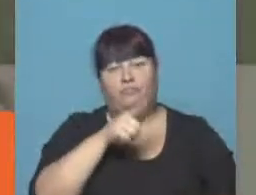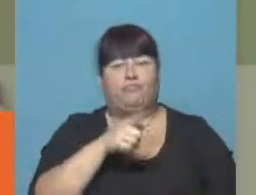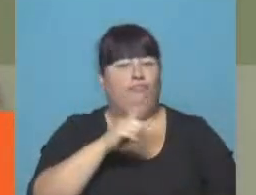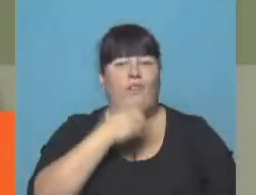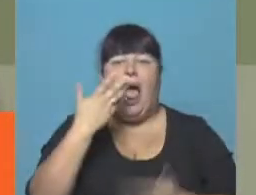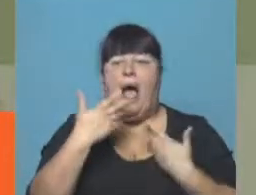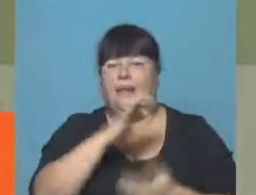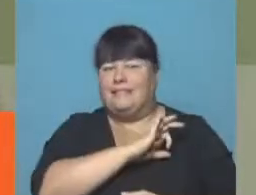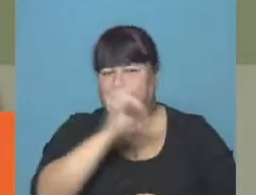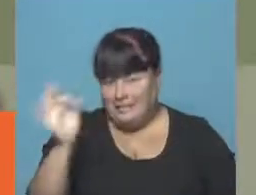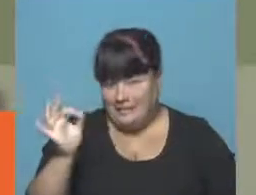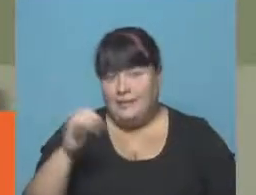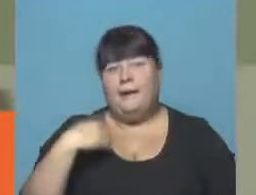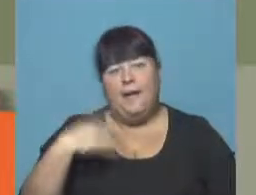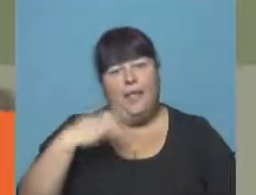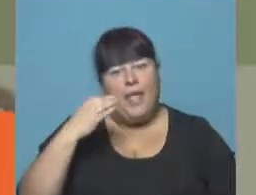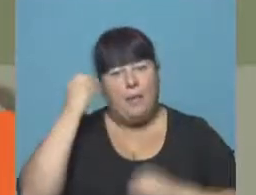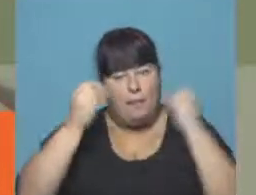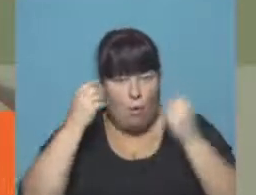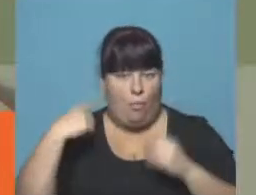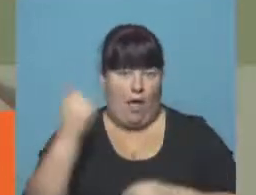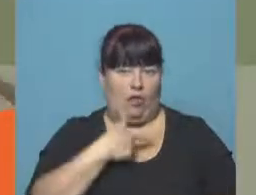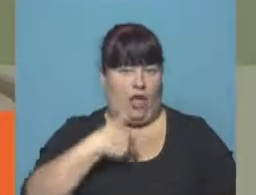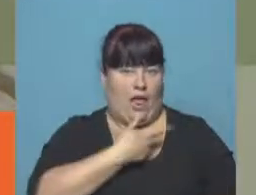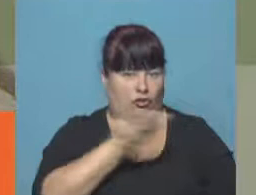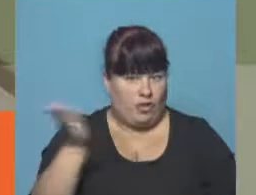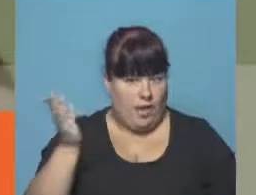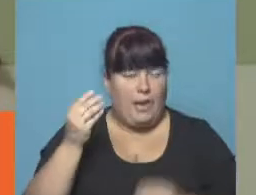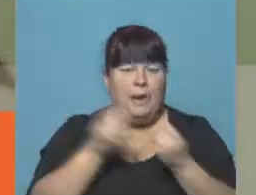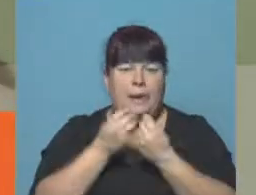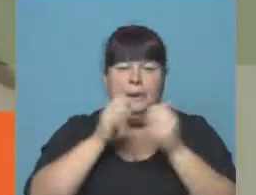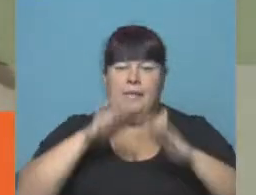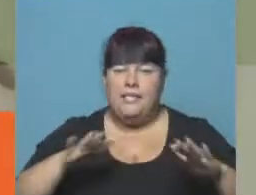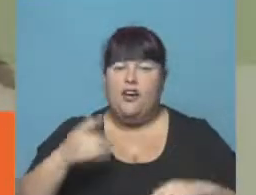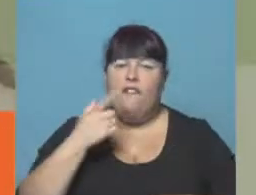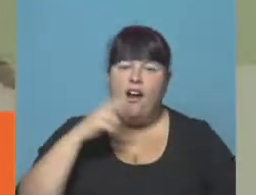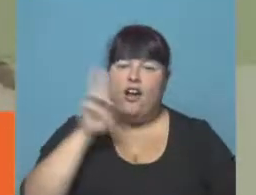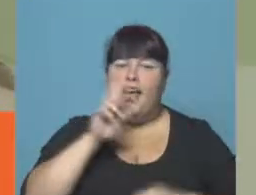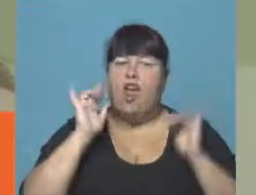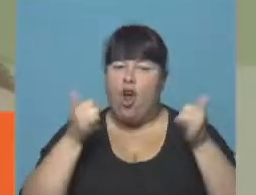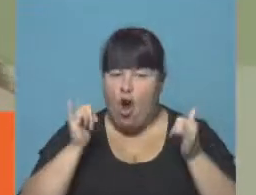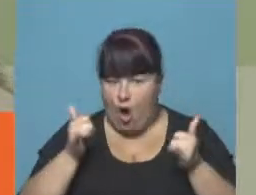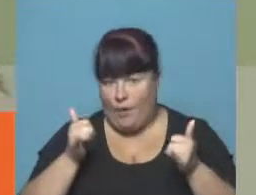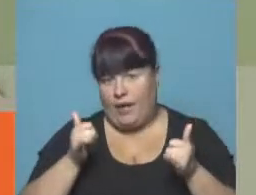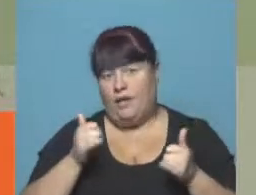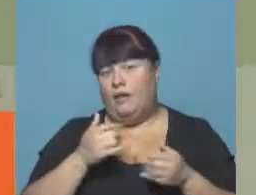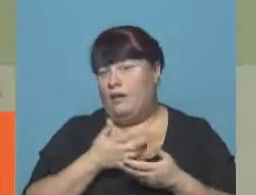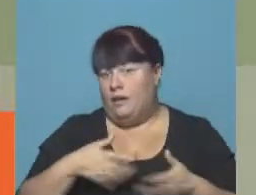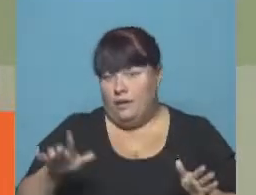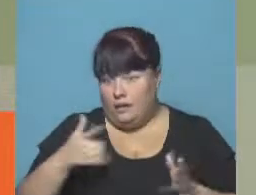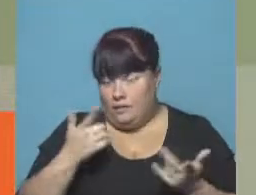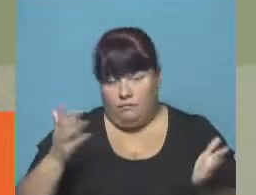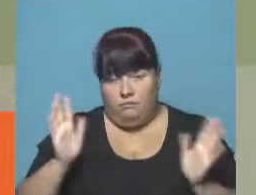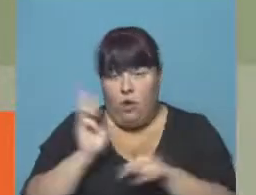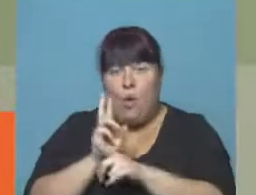no se hablaba y que nos tiene que interpelar como sociedad. La cantidad de niñas, niños y adolescentes que quedan en la